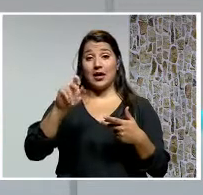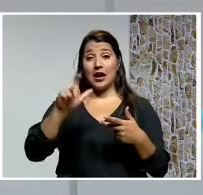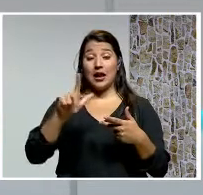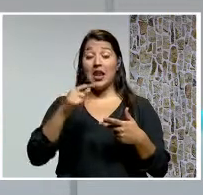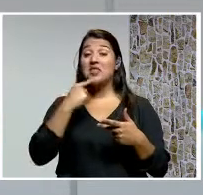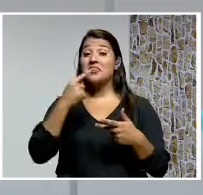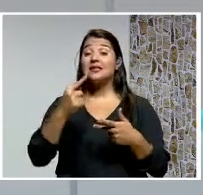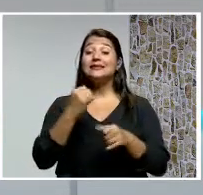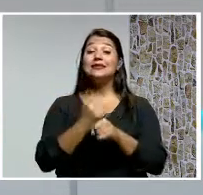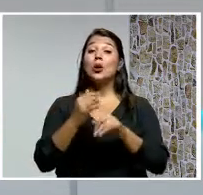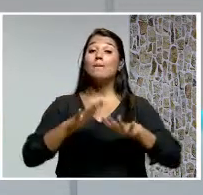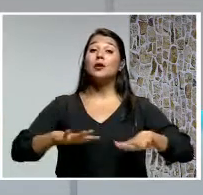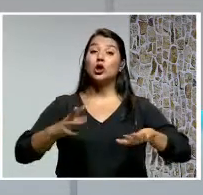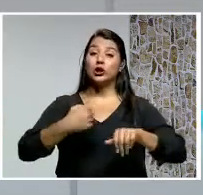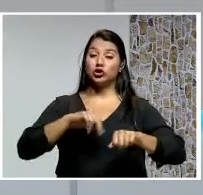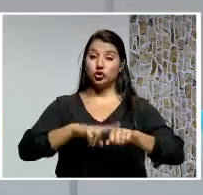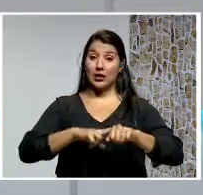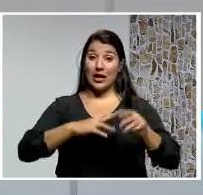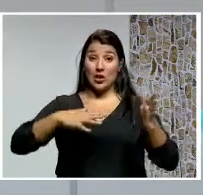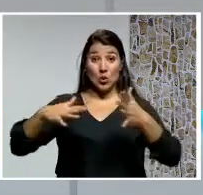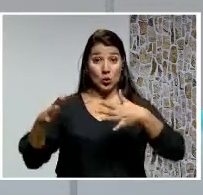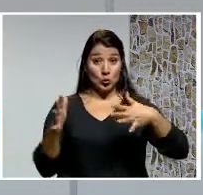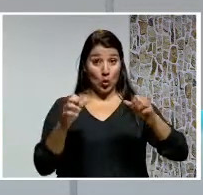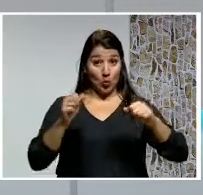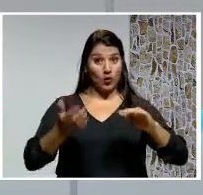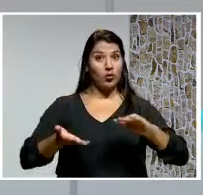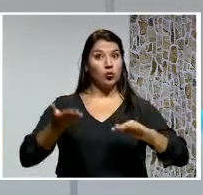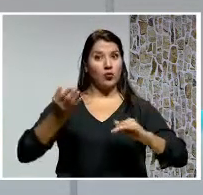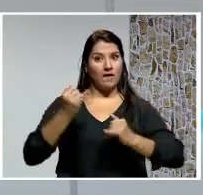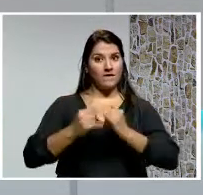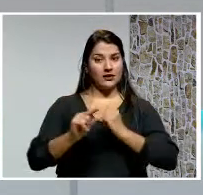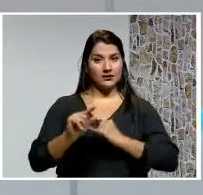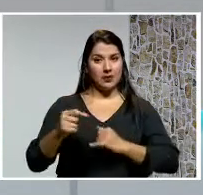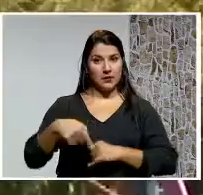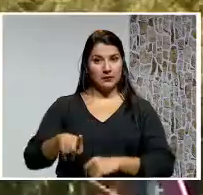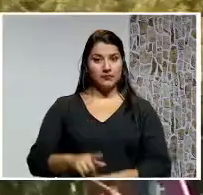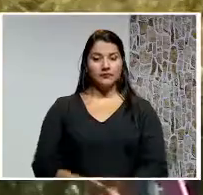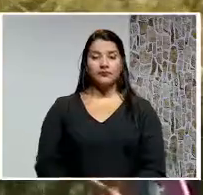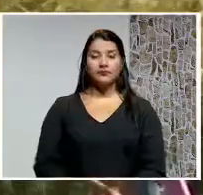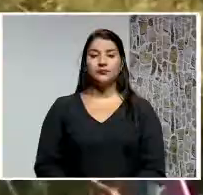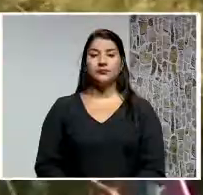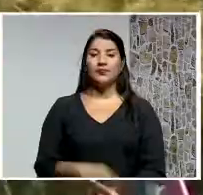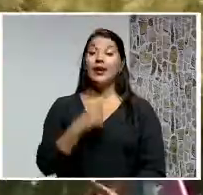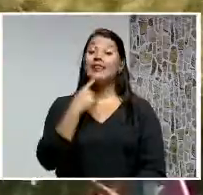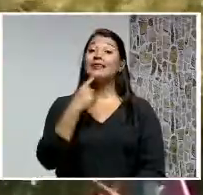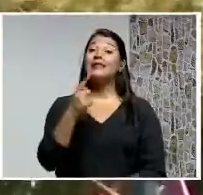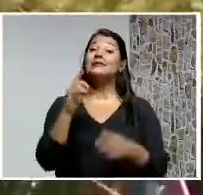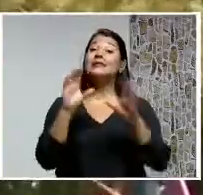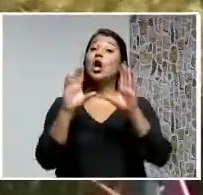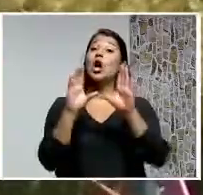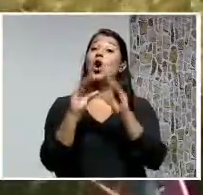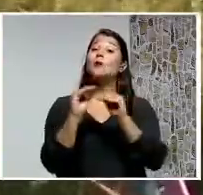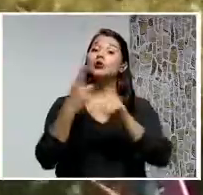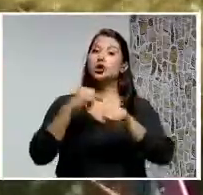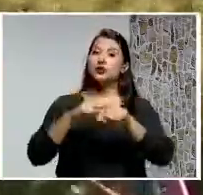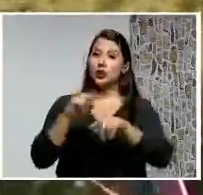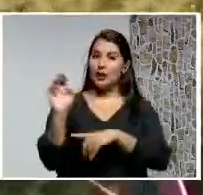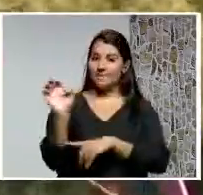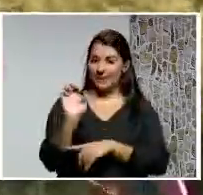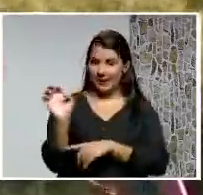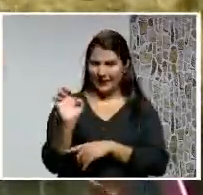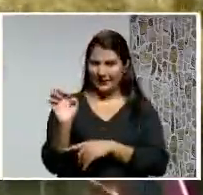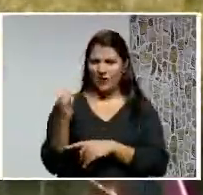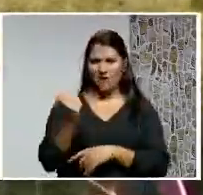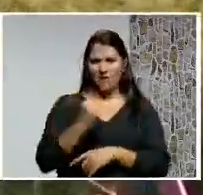Nacional. La velocidad del viento podría aumentar este fin de semana. Según datos de la Comisión Nacional de Emergencias,